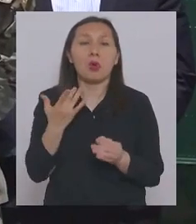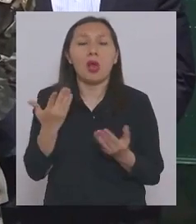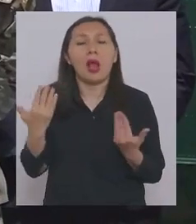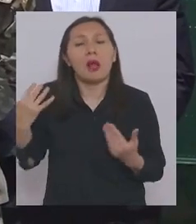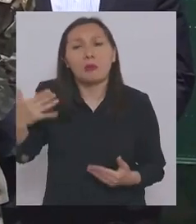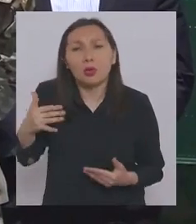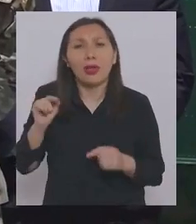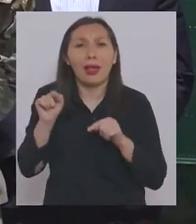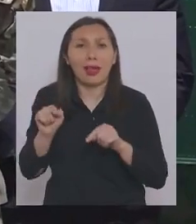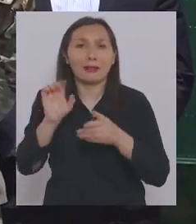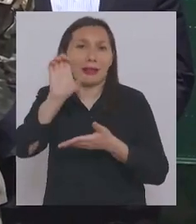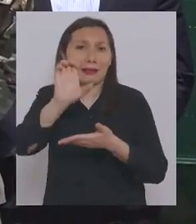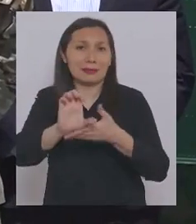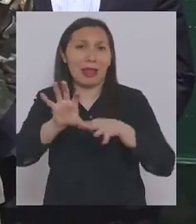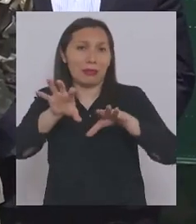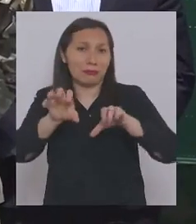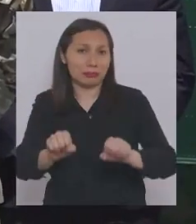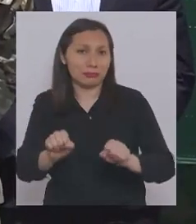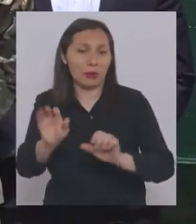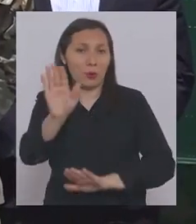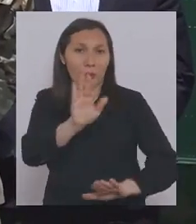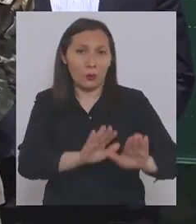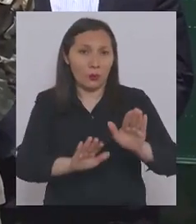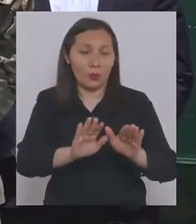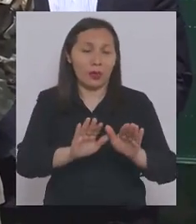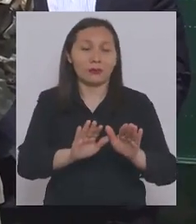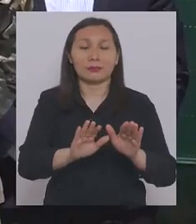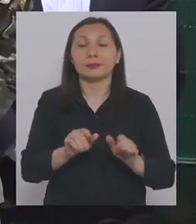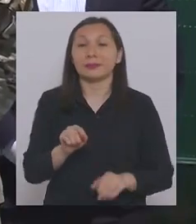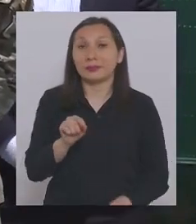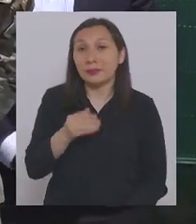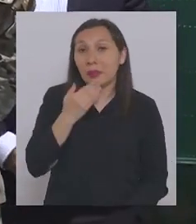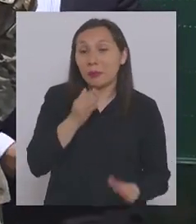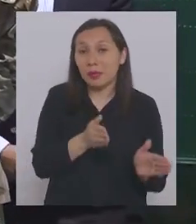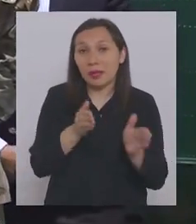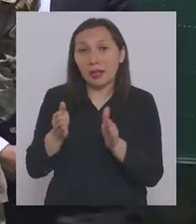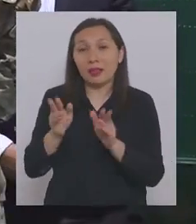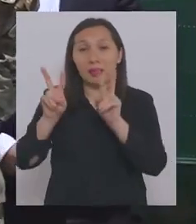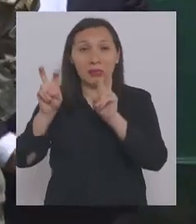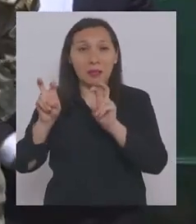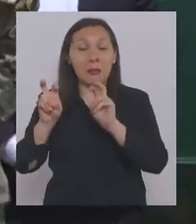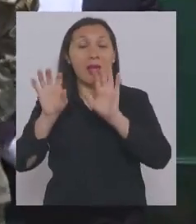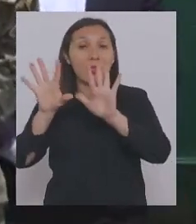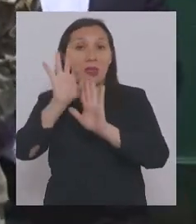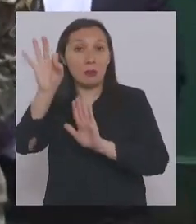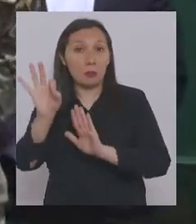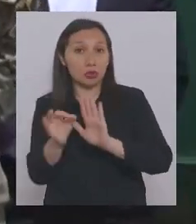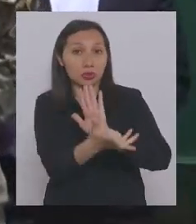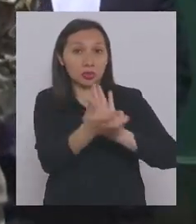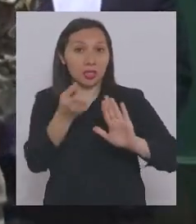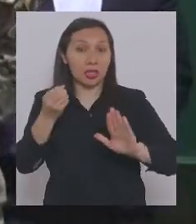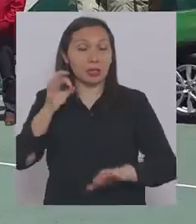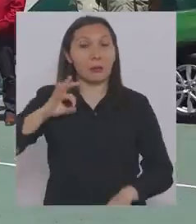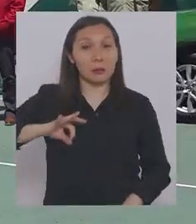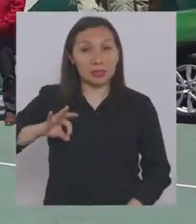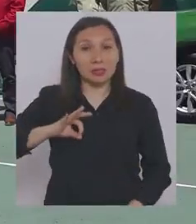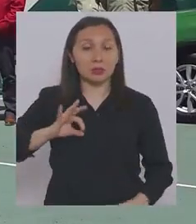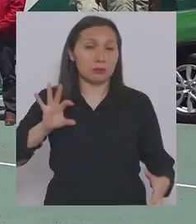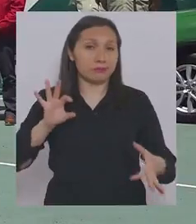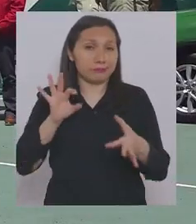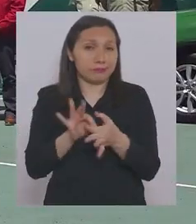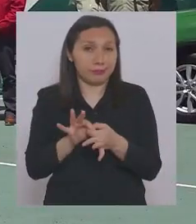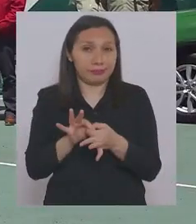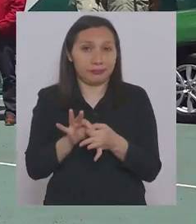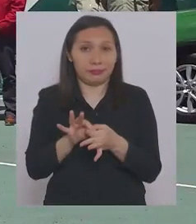necesario este estado de excepción. Respecto al retiro del 10% y las pensiones, porque están íntimamente